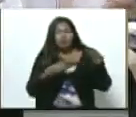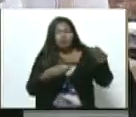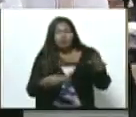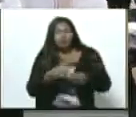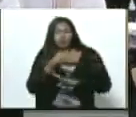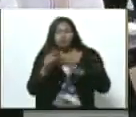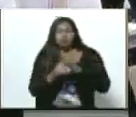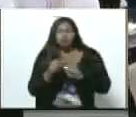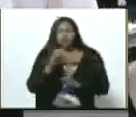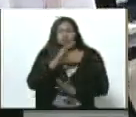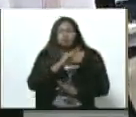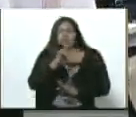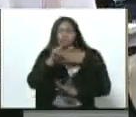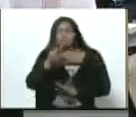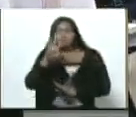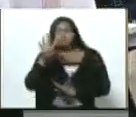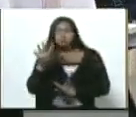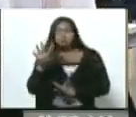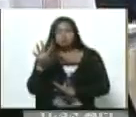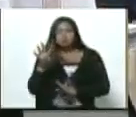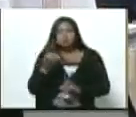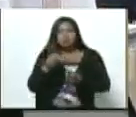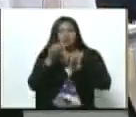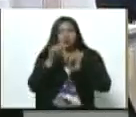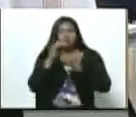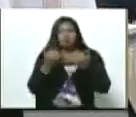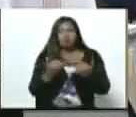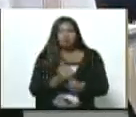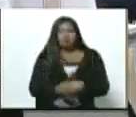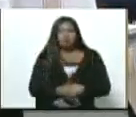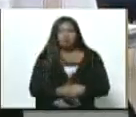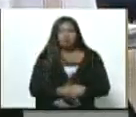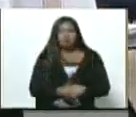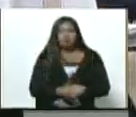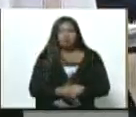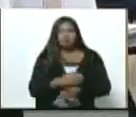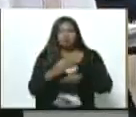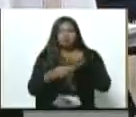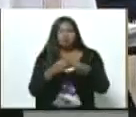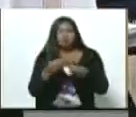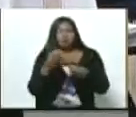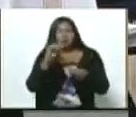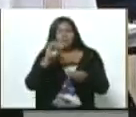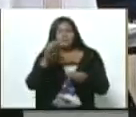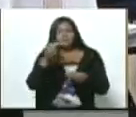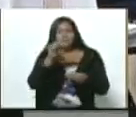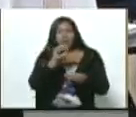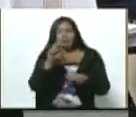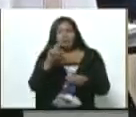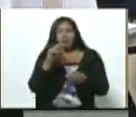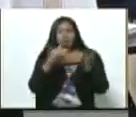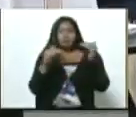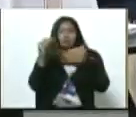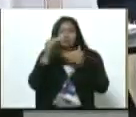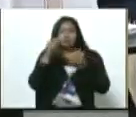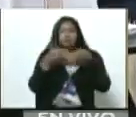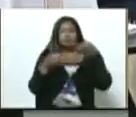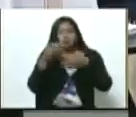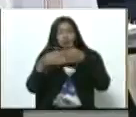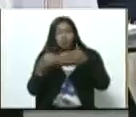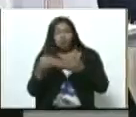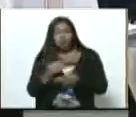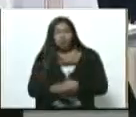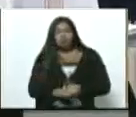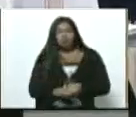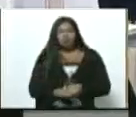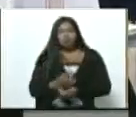de 434 elegibles, Michelle, como magistrados y magistradas al máximo tribunal de nuestro país.